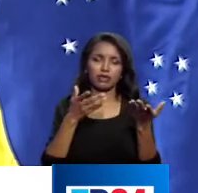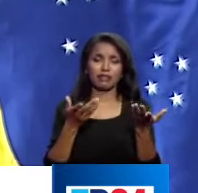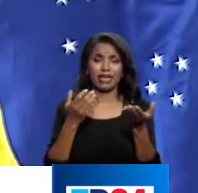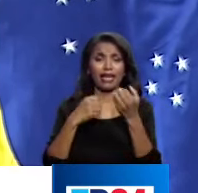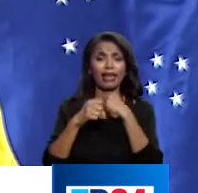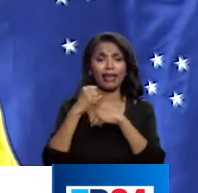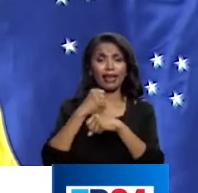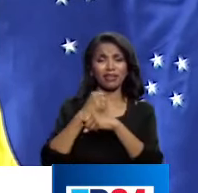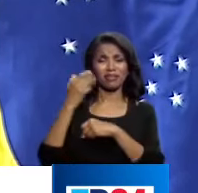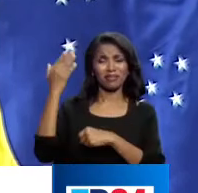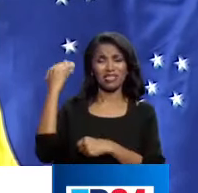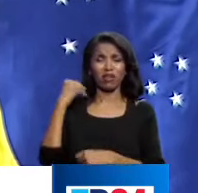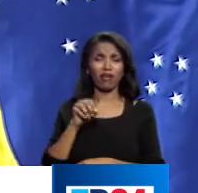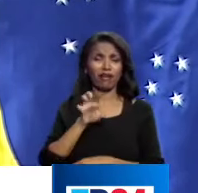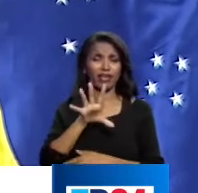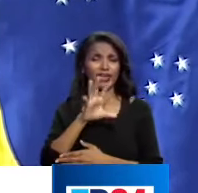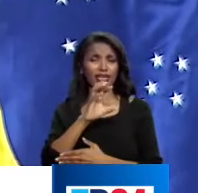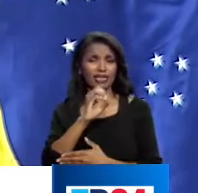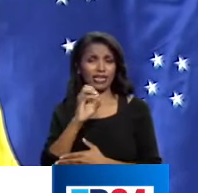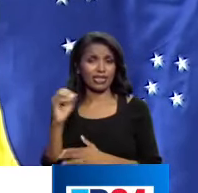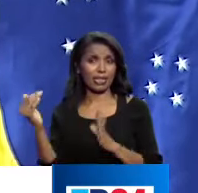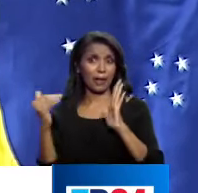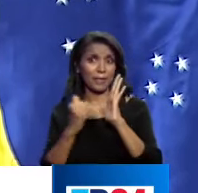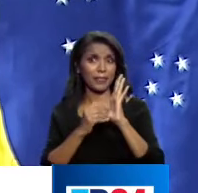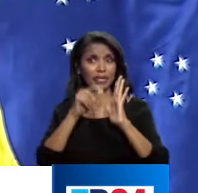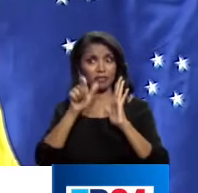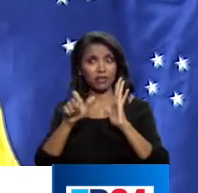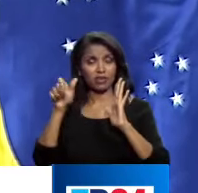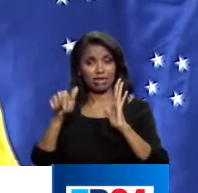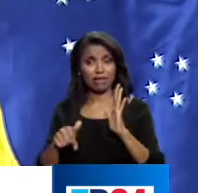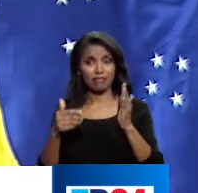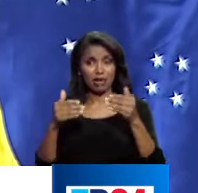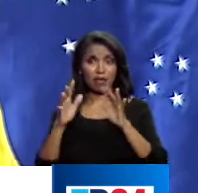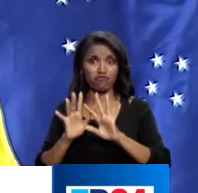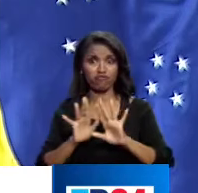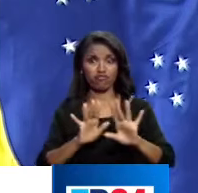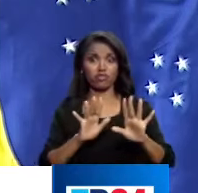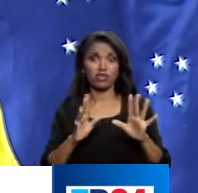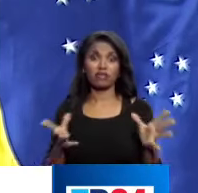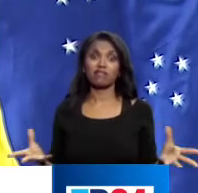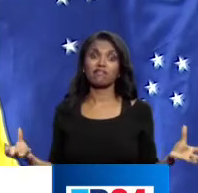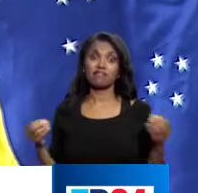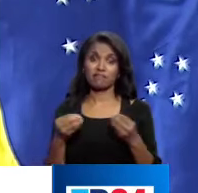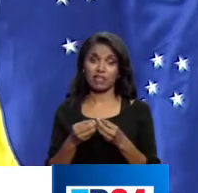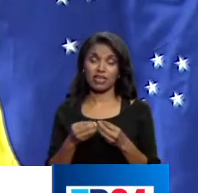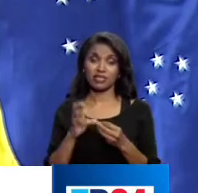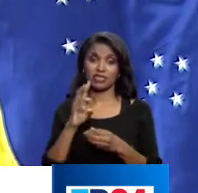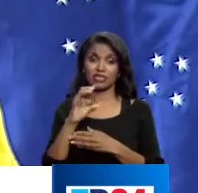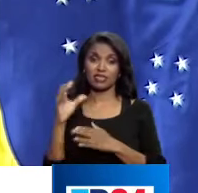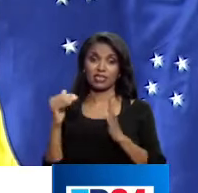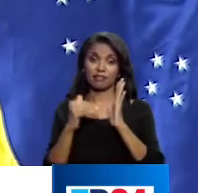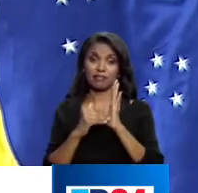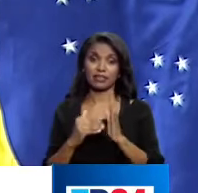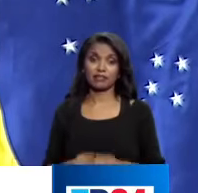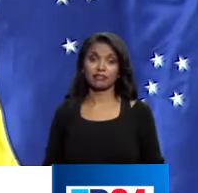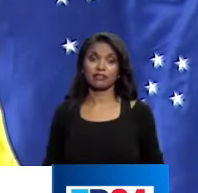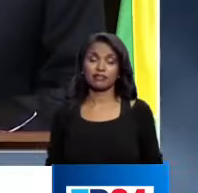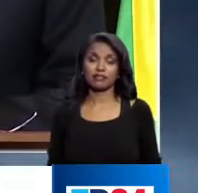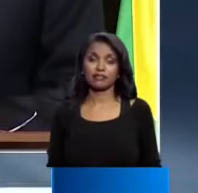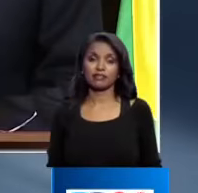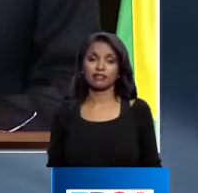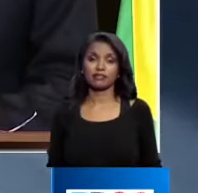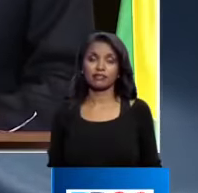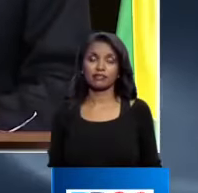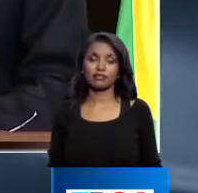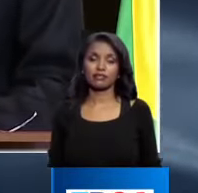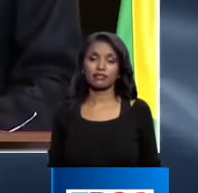El año pasado pasaron 500.000 personas por nuestra frontera y se espera que pasen 600.000 este año.